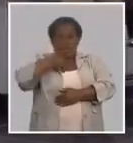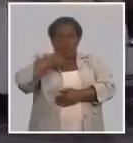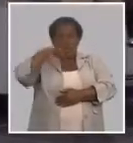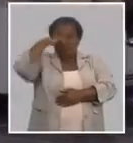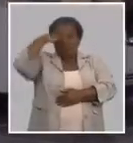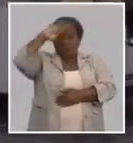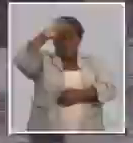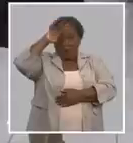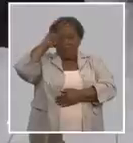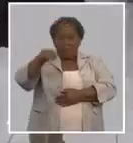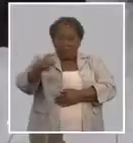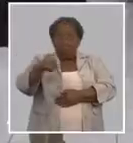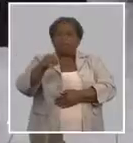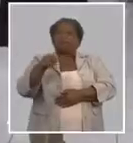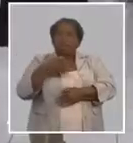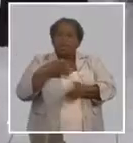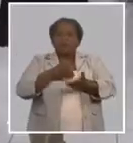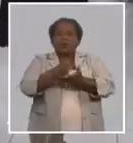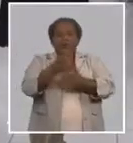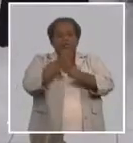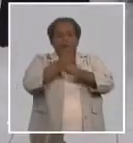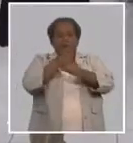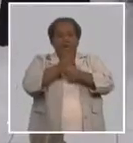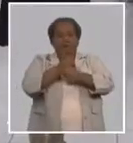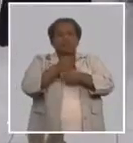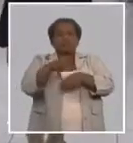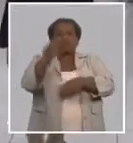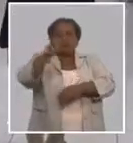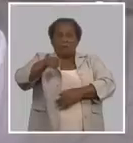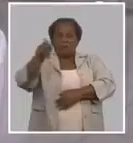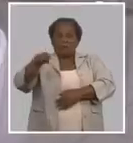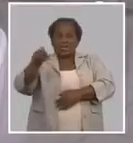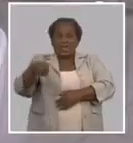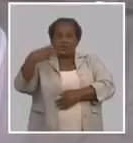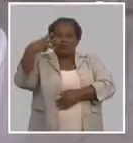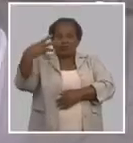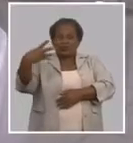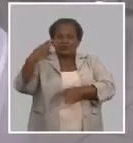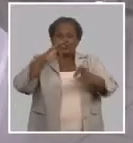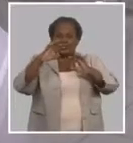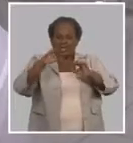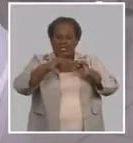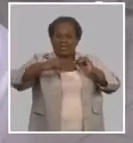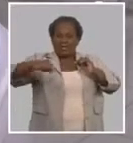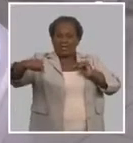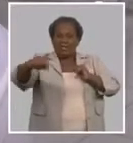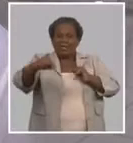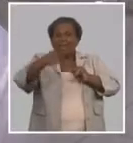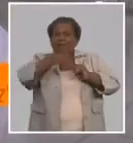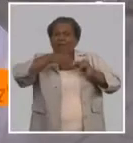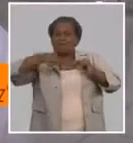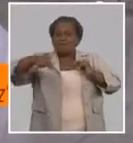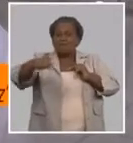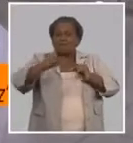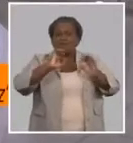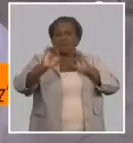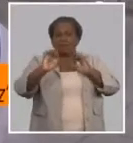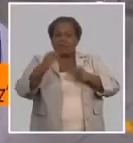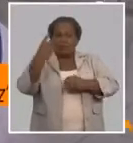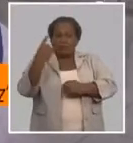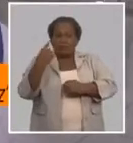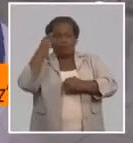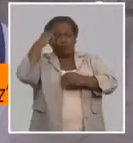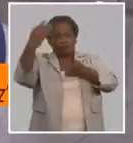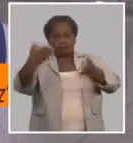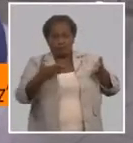situación epidemiológica actual pasajeros pasan por cada uno de los tres anillos de cesárea el primero en el